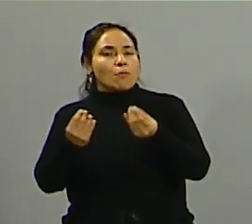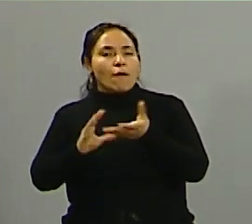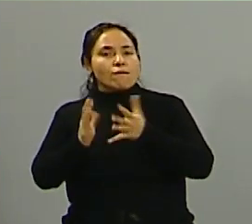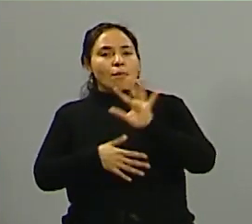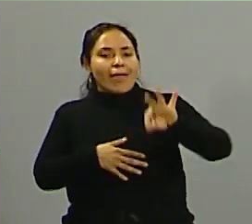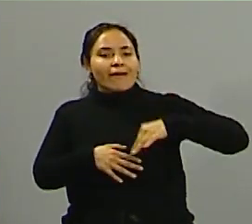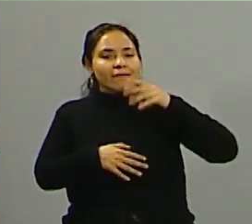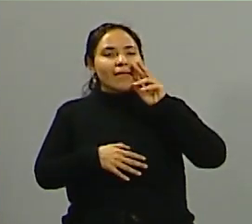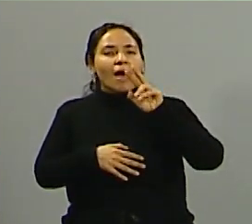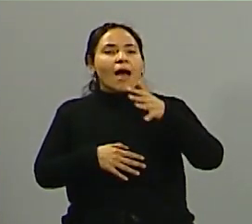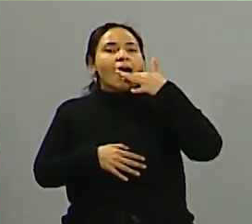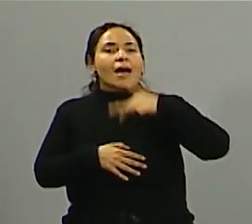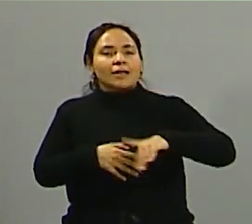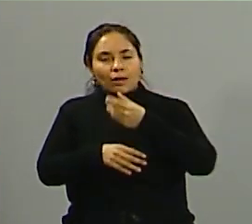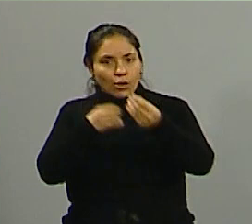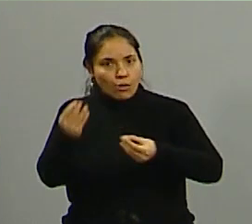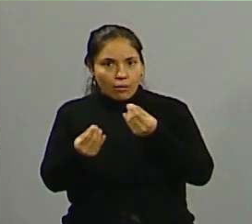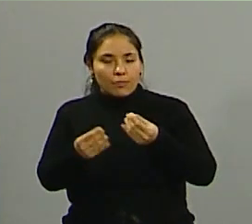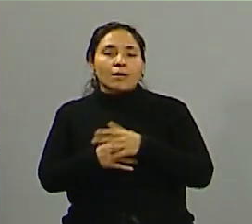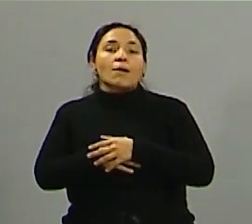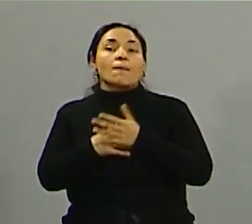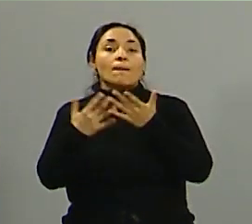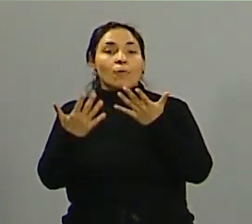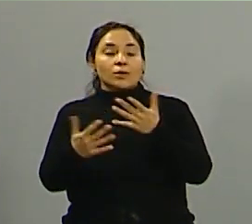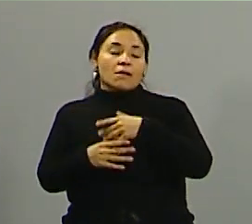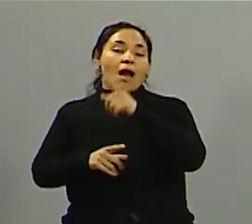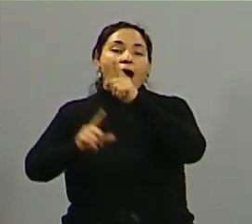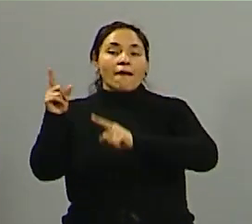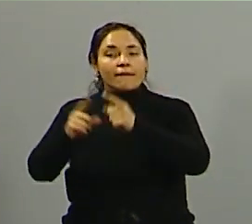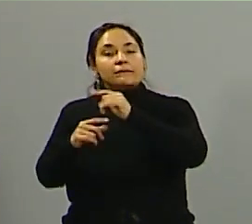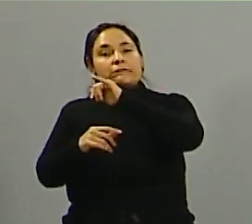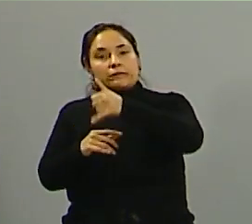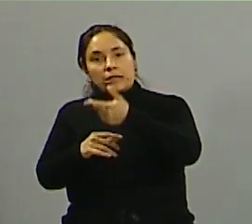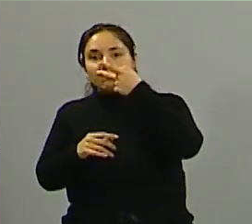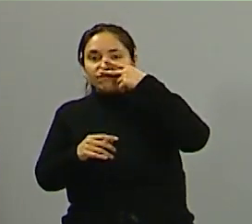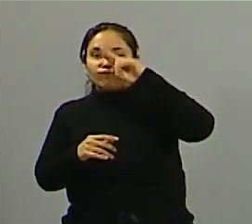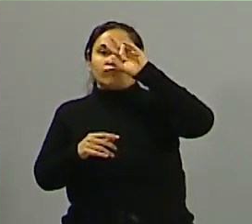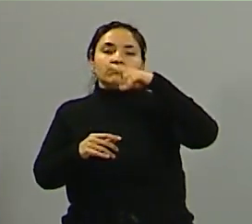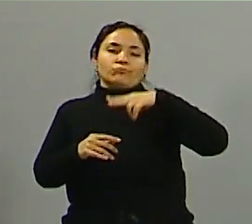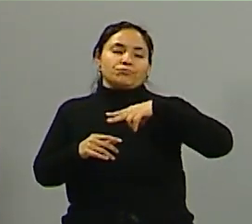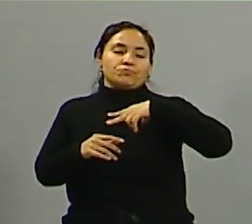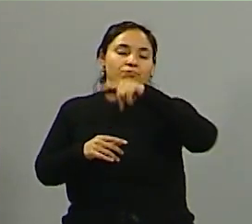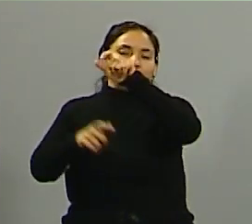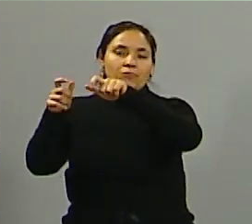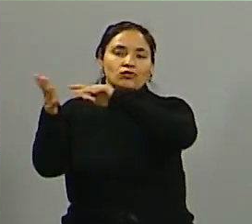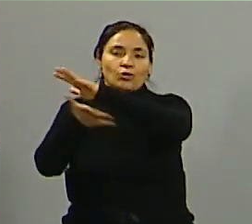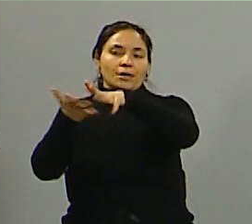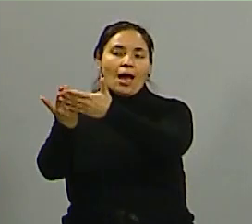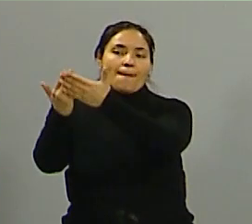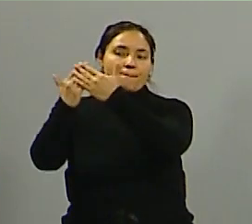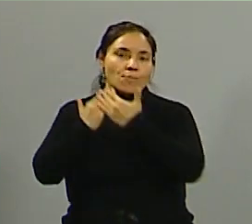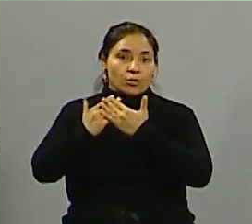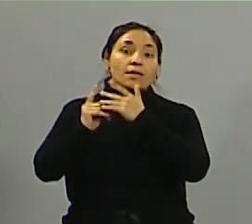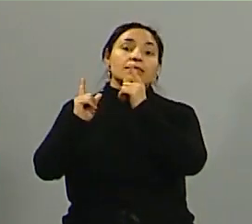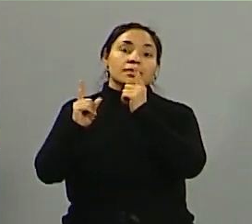tenía claro que tenía que recibir por ahí el apoyo de la alta sociedad en ese momento, pero también entendía